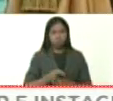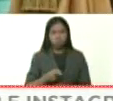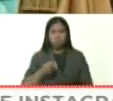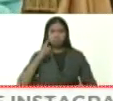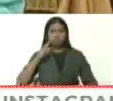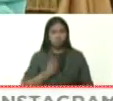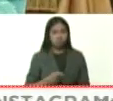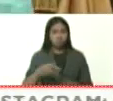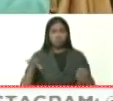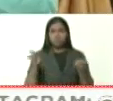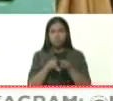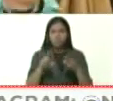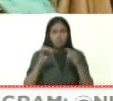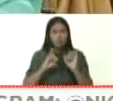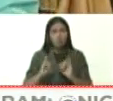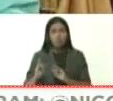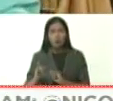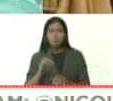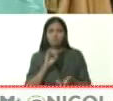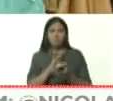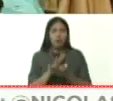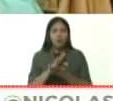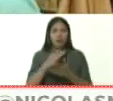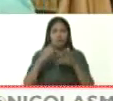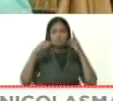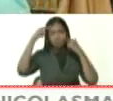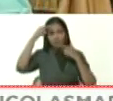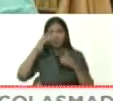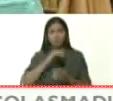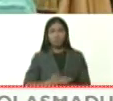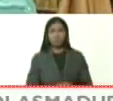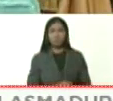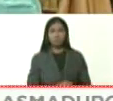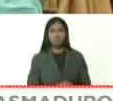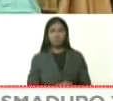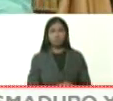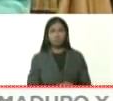dictador. ¡Fuera Chávez! ¡Fuera Chávez!